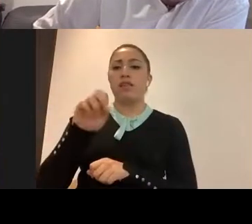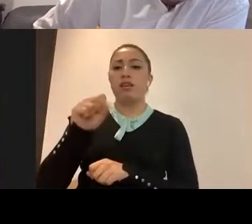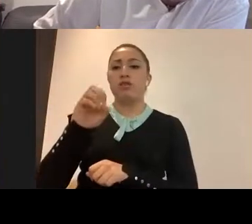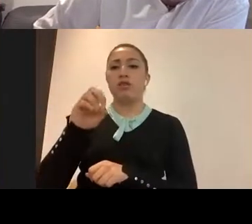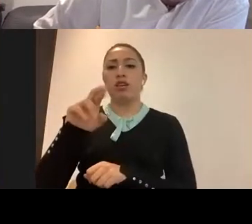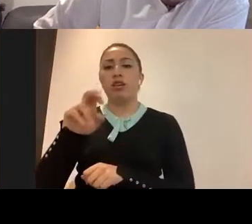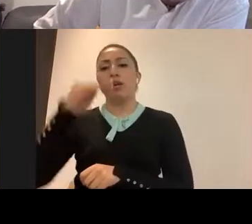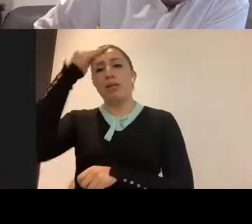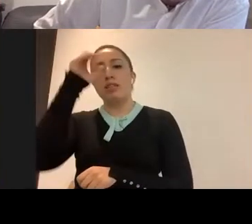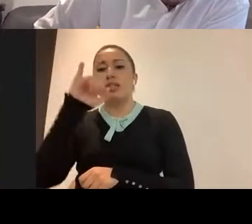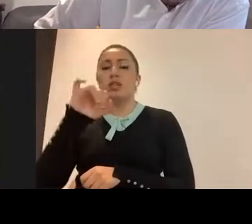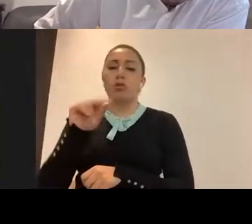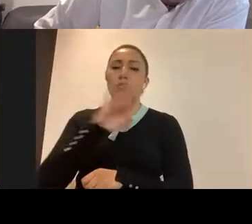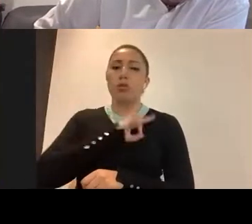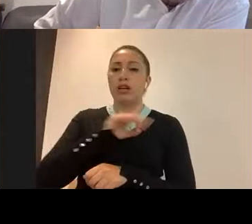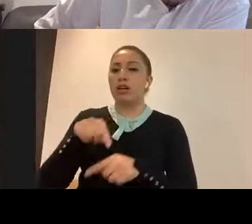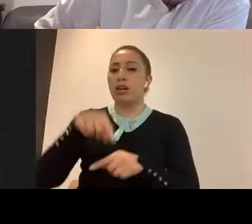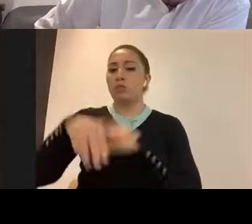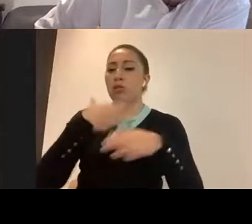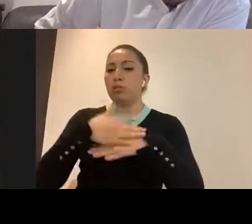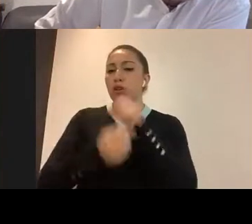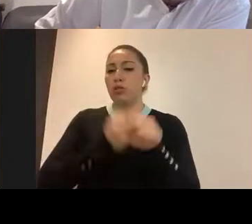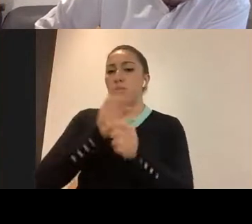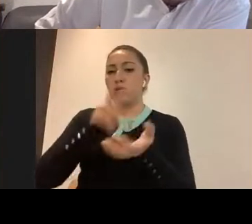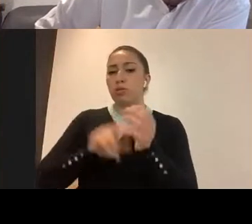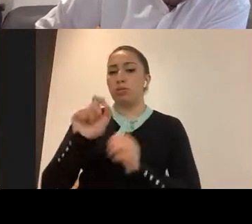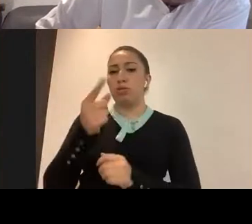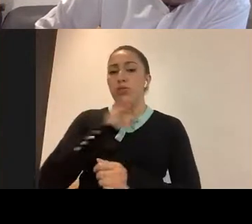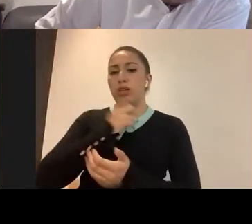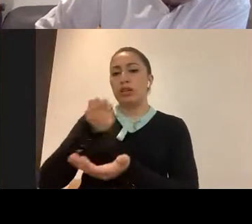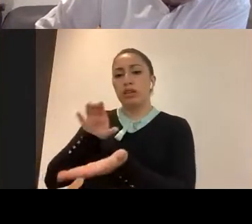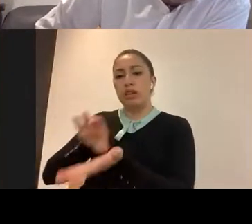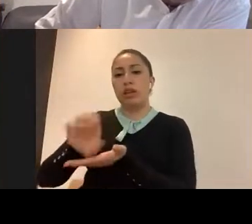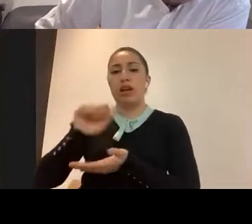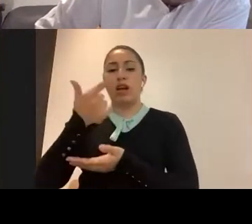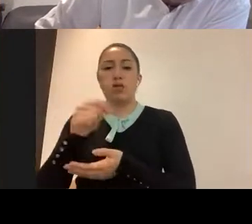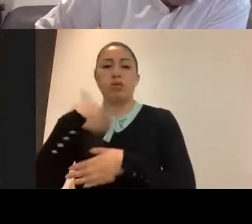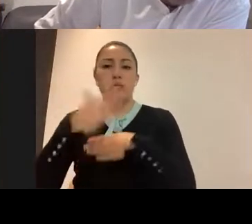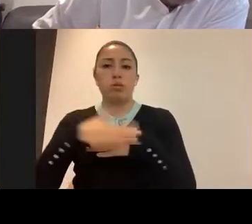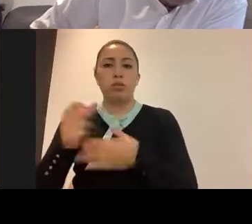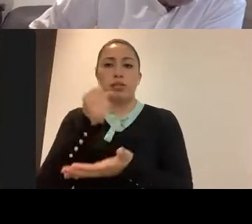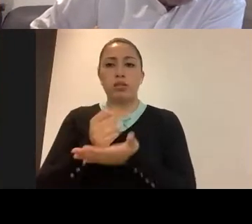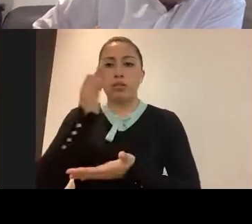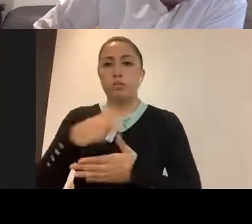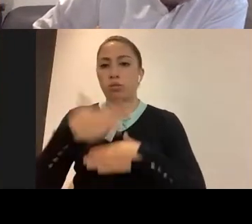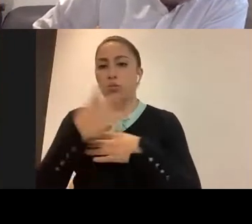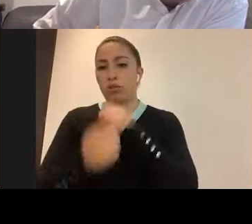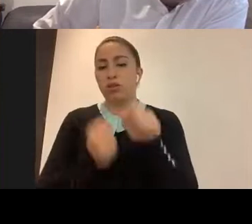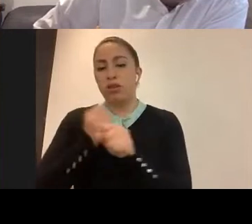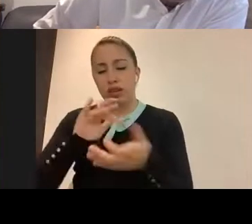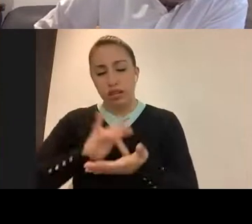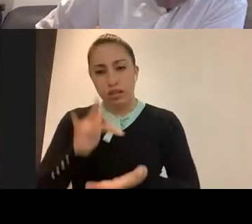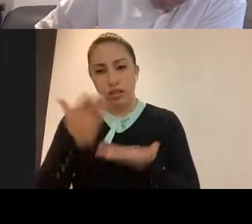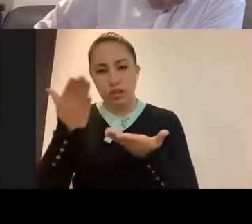este cierre de año y, por supuesto, prever el recurso en el presupuesto que habremos de aprobar para el siguiente año. Gracias, diputado Tonatiuh.